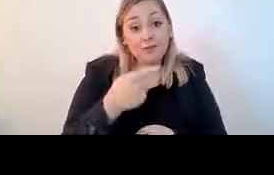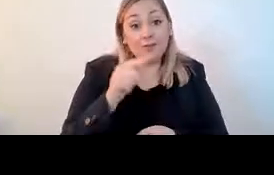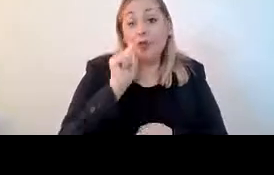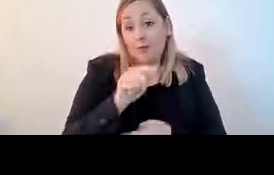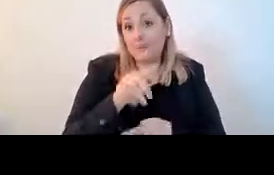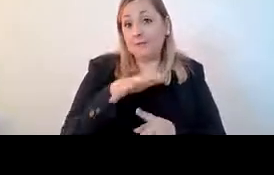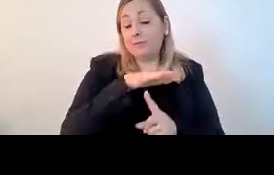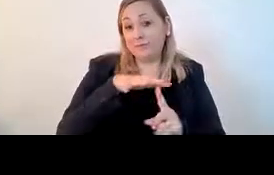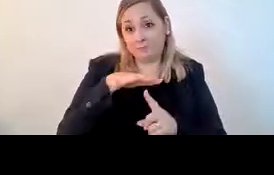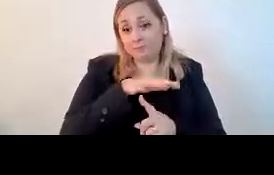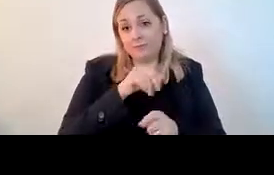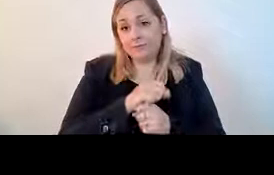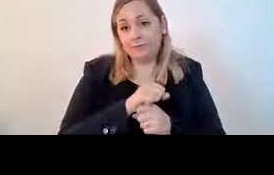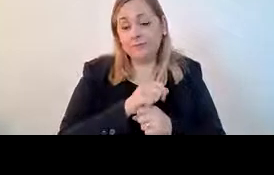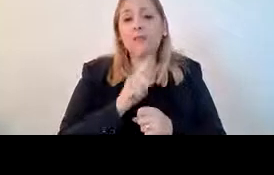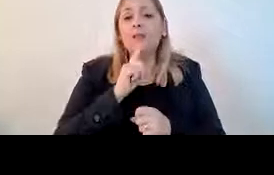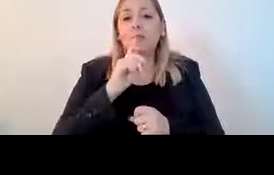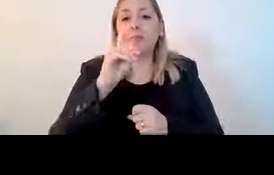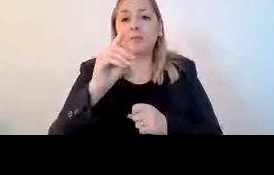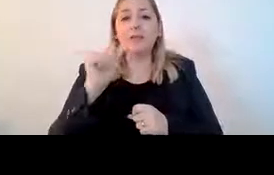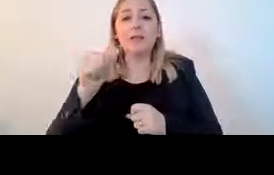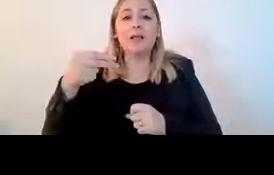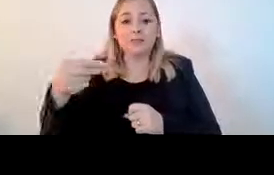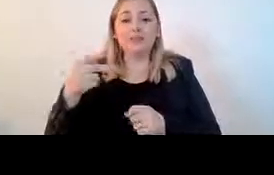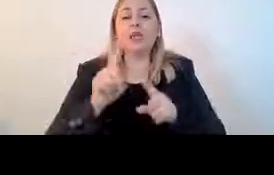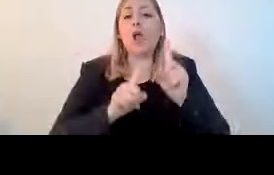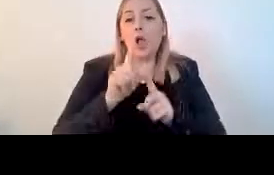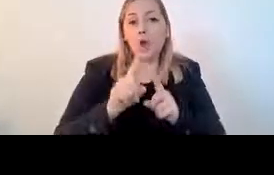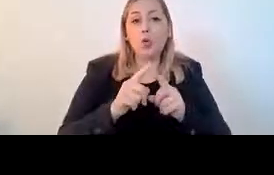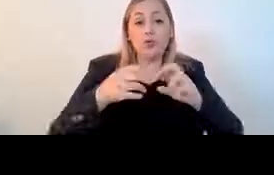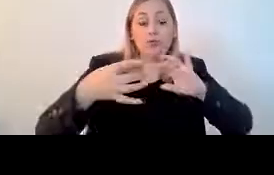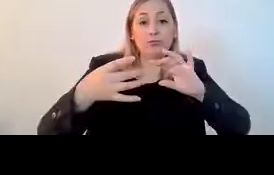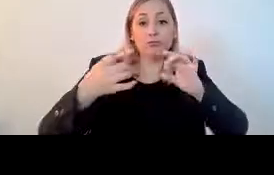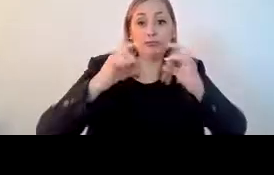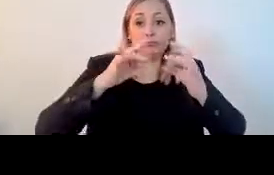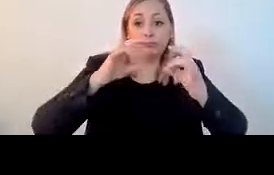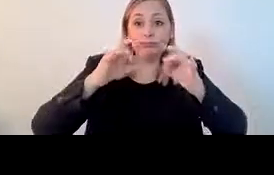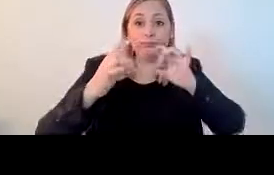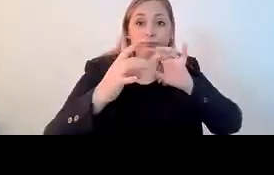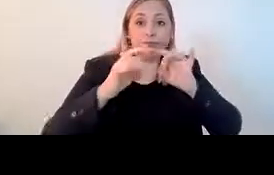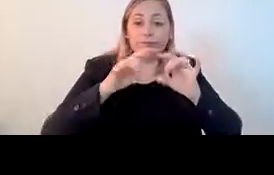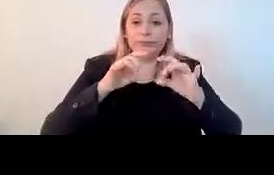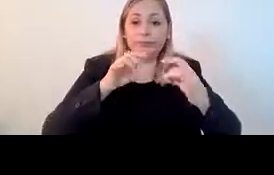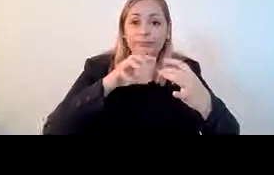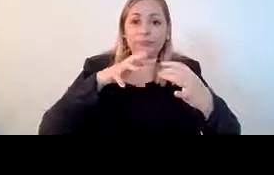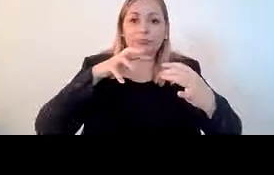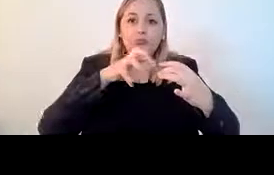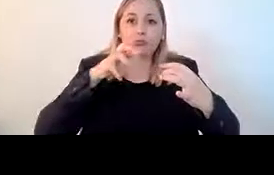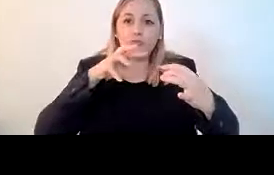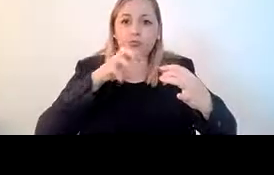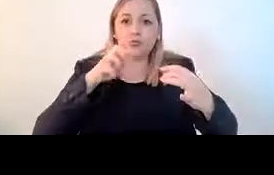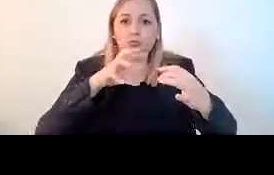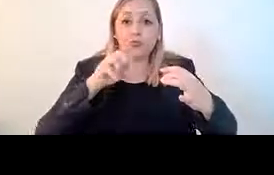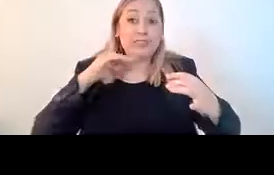caso del TDAH hay algunos neurotransmisores que la recaptación se produce